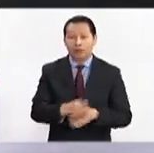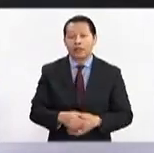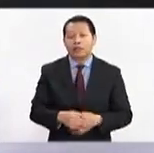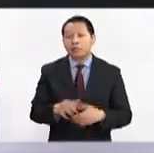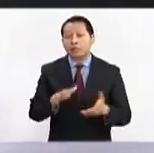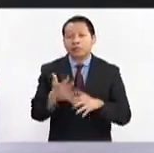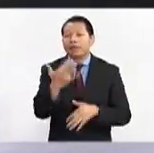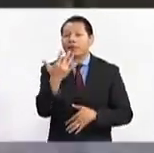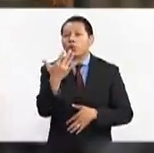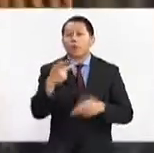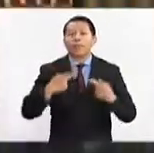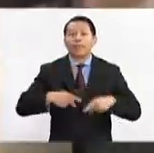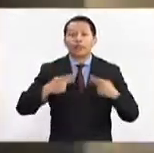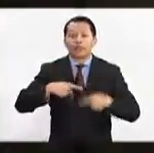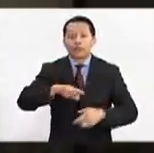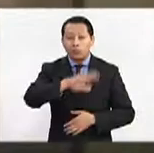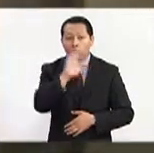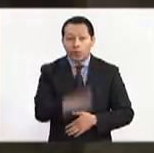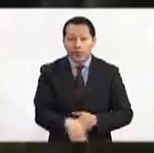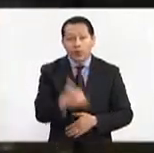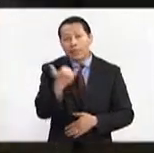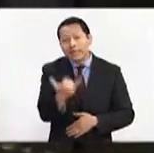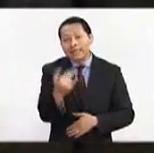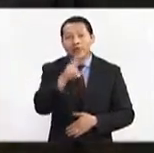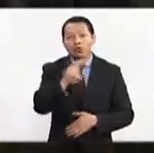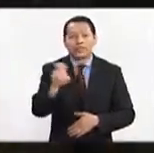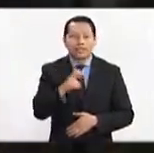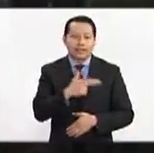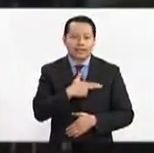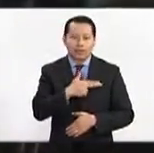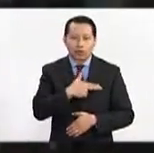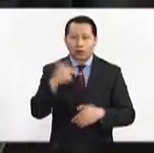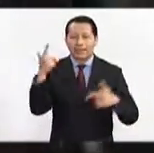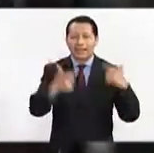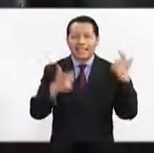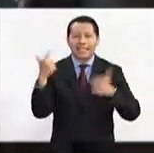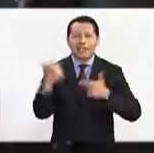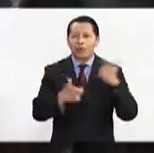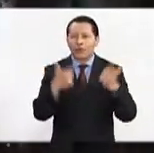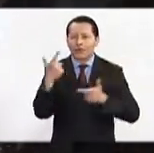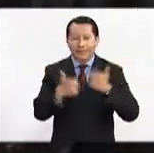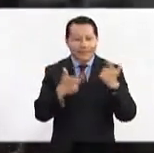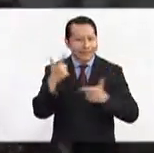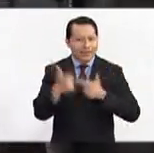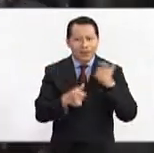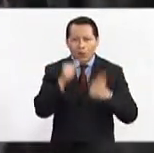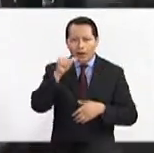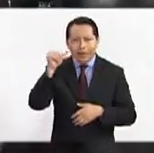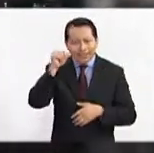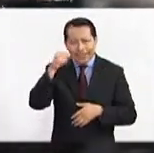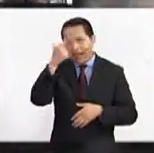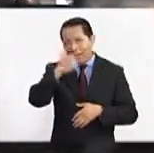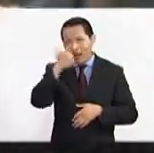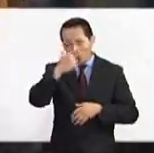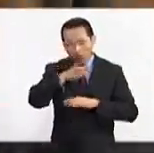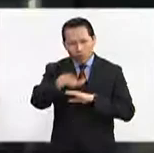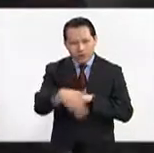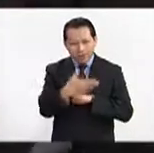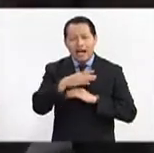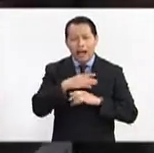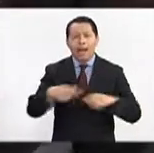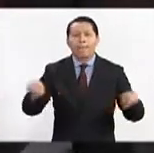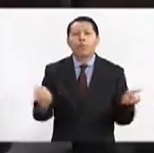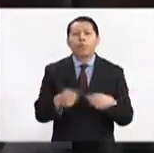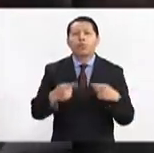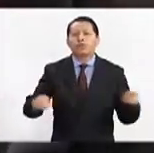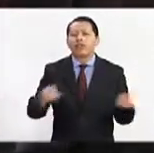50 personas murieron y más de 200 resultaron heridas en un tiroteo que se registró la noche de ayer durante un festival de música